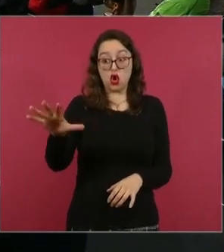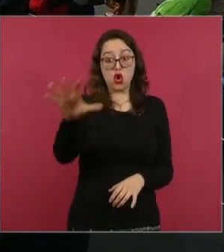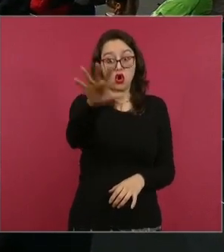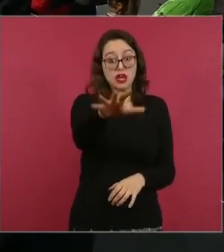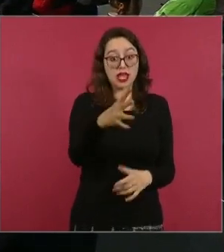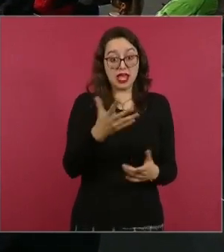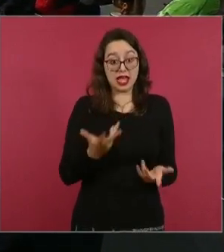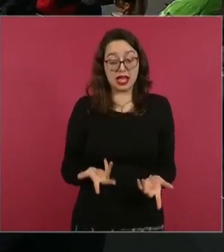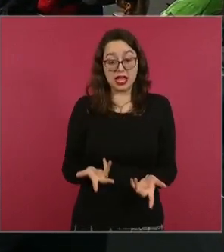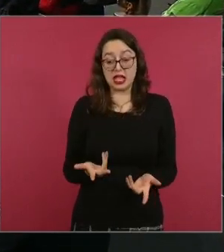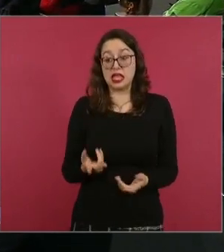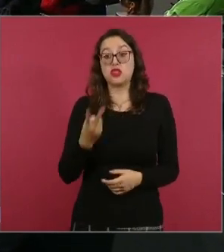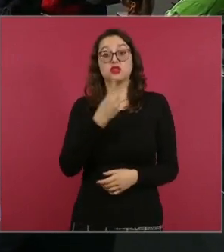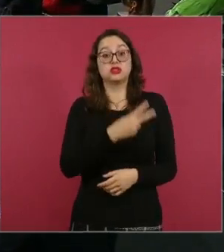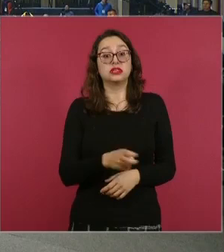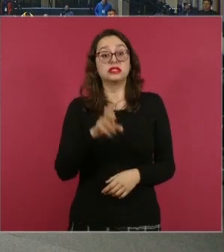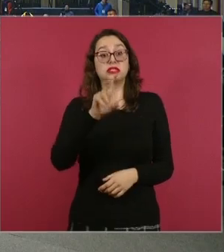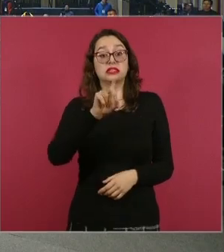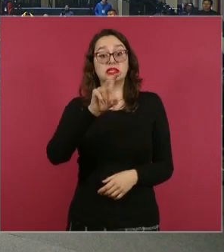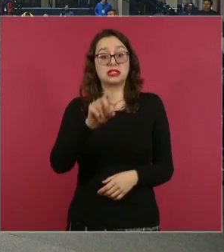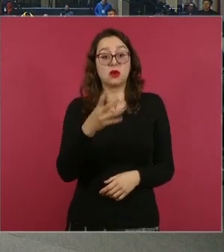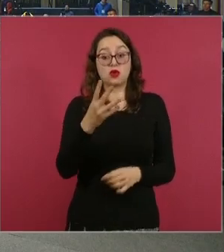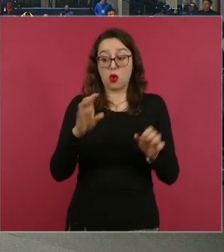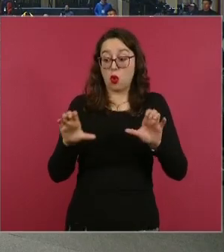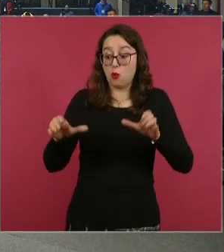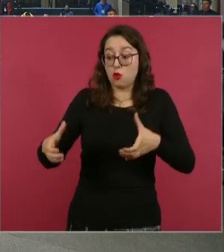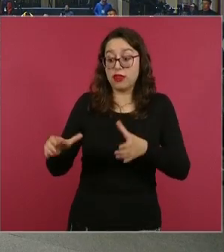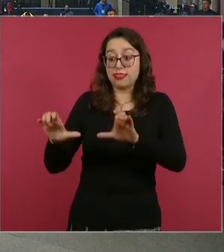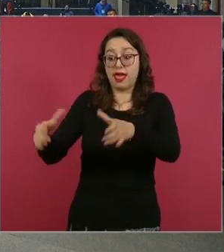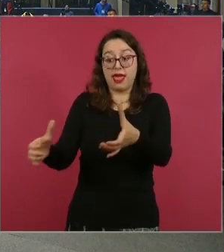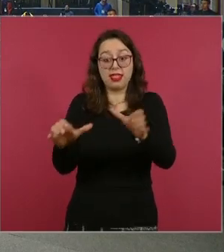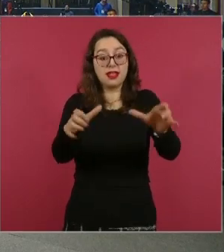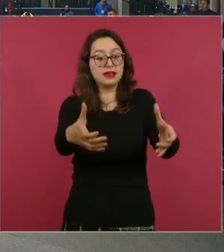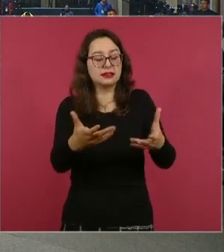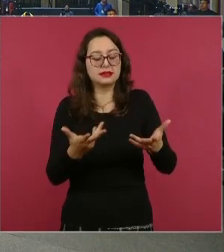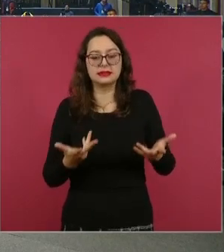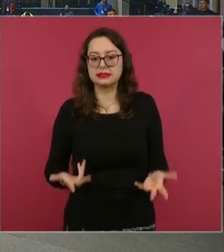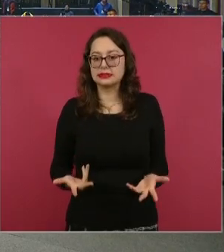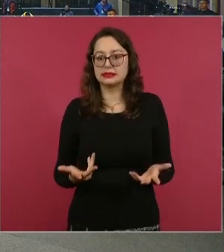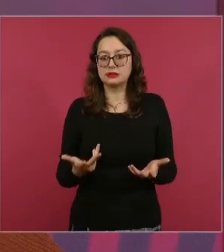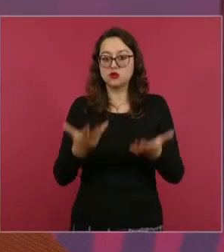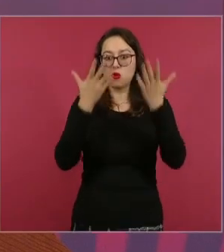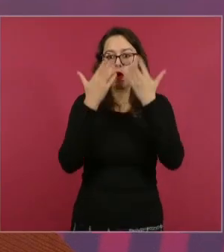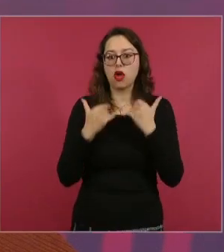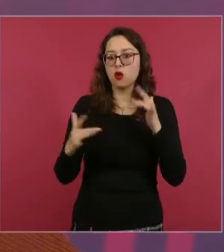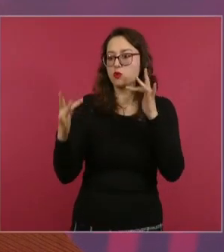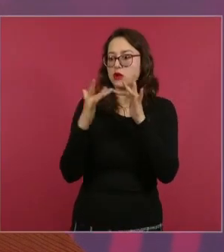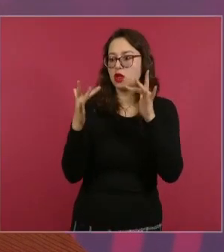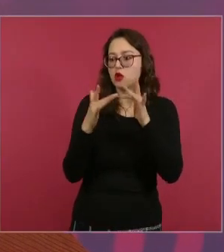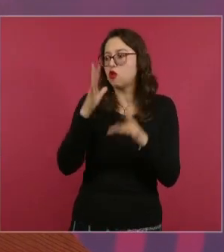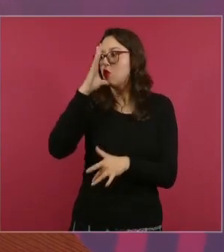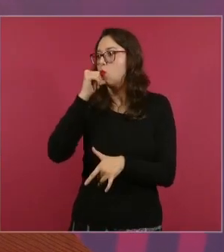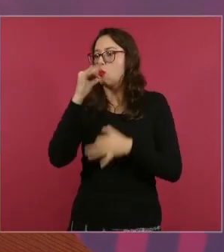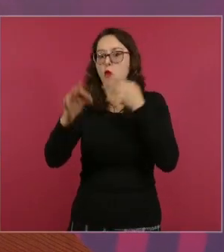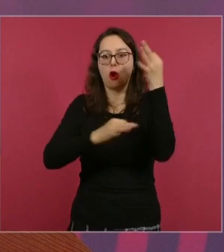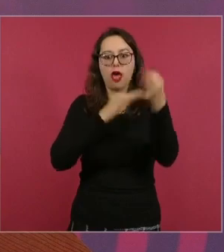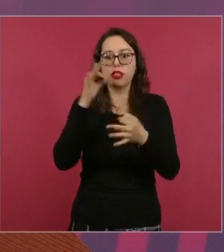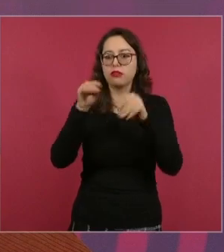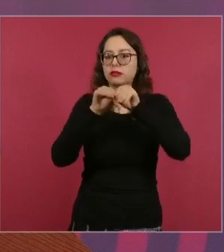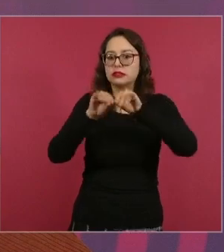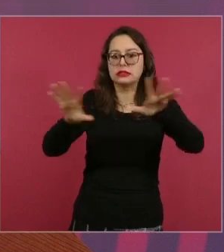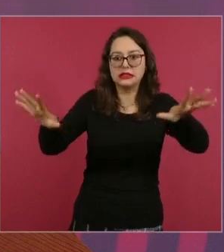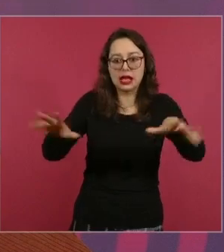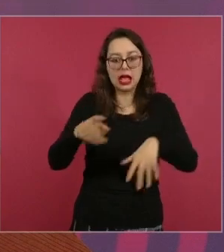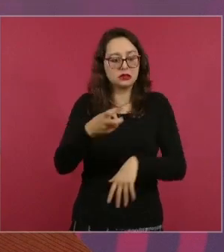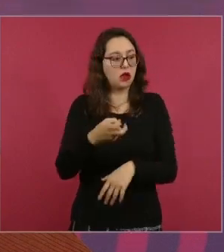comunidades 234 comunidades entonces la comunicación